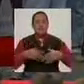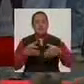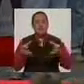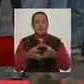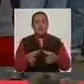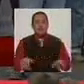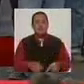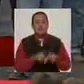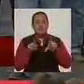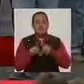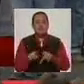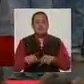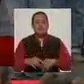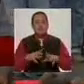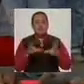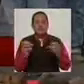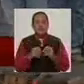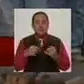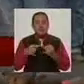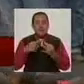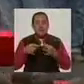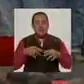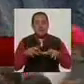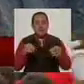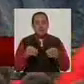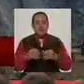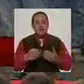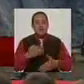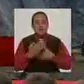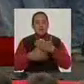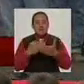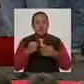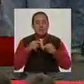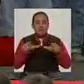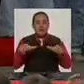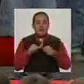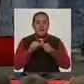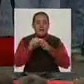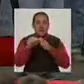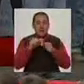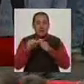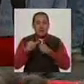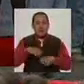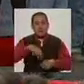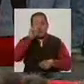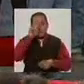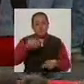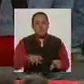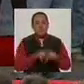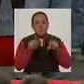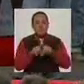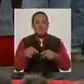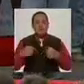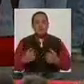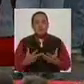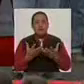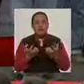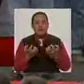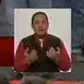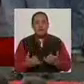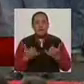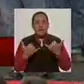presente en los rincones más difíciles y más recónditos de nuestro país. También quiero anunciar